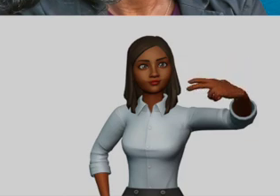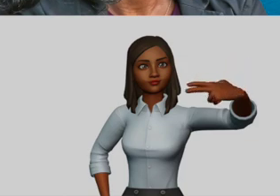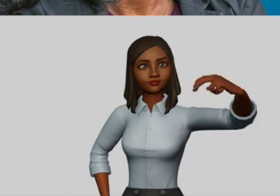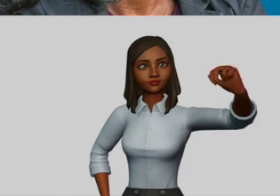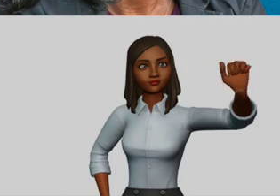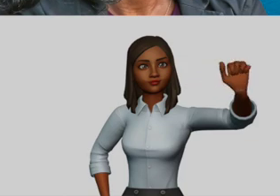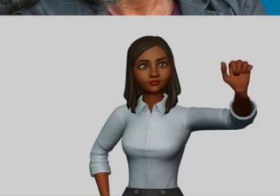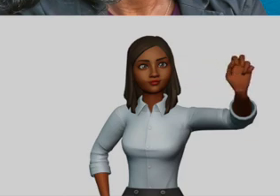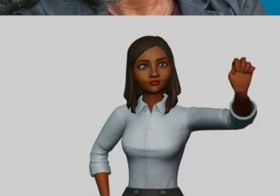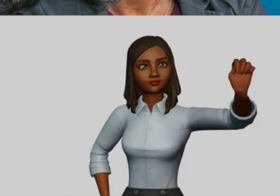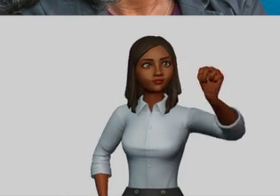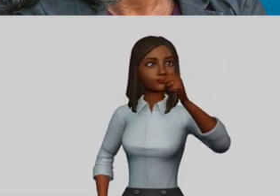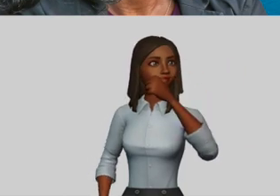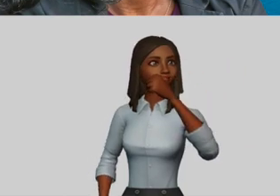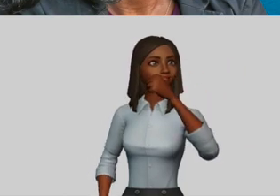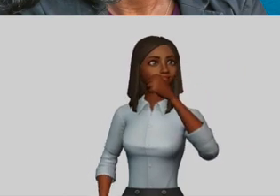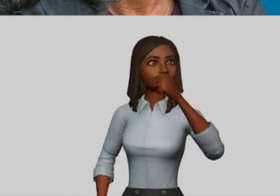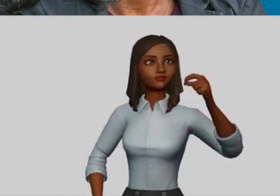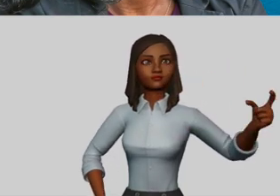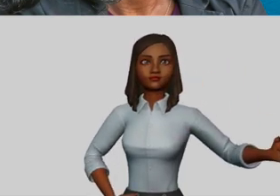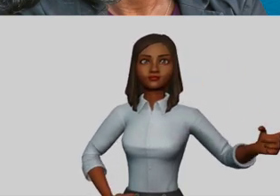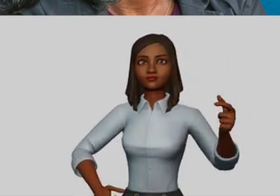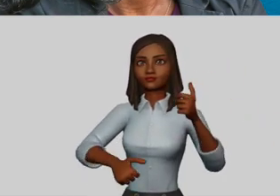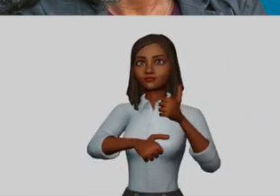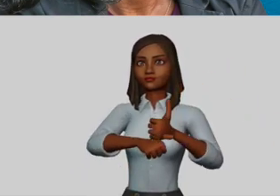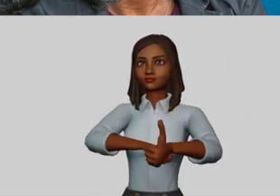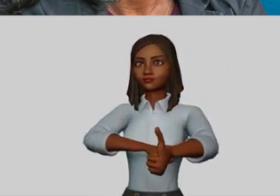Mae en el 2008 era privada,